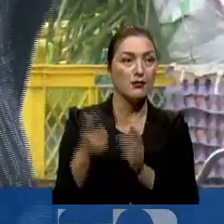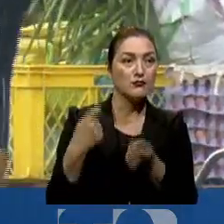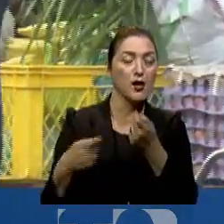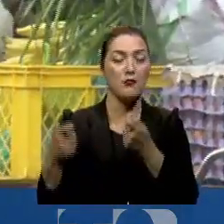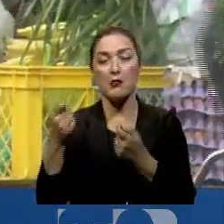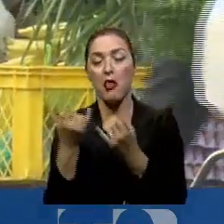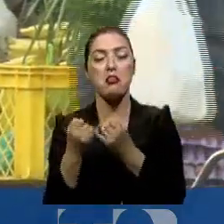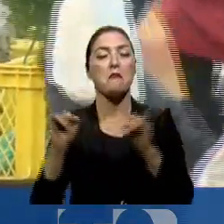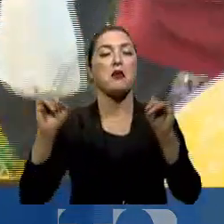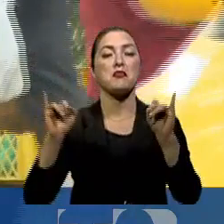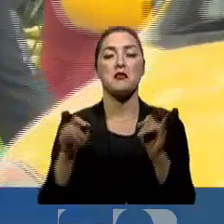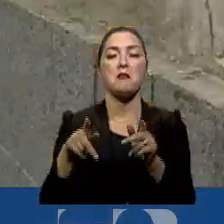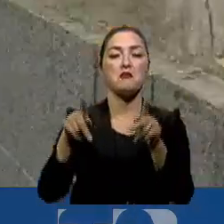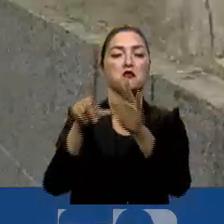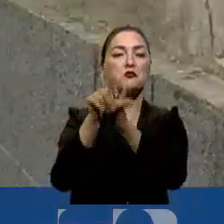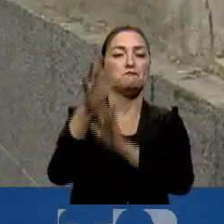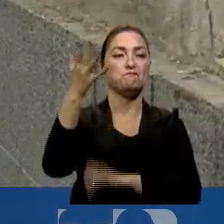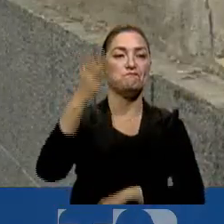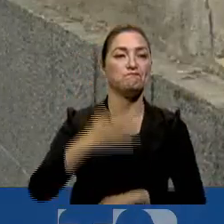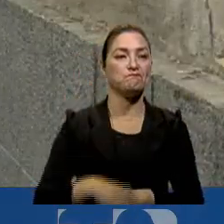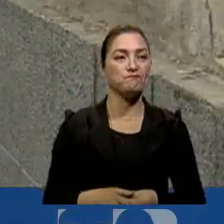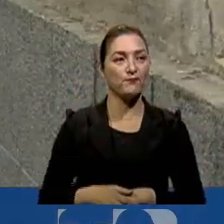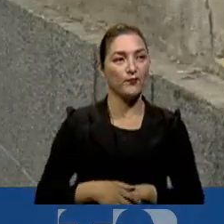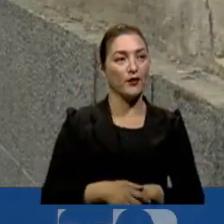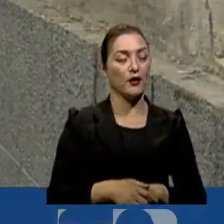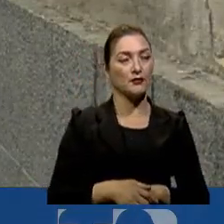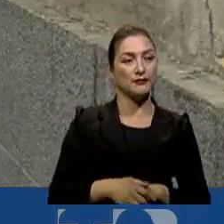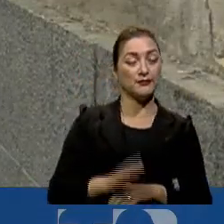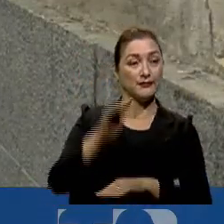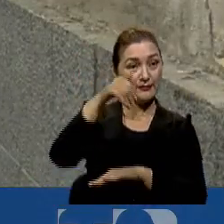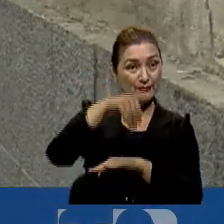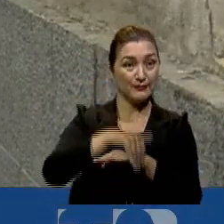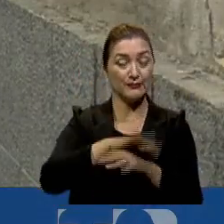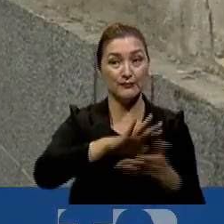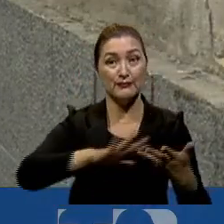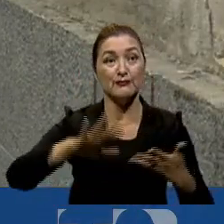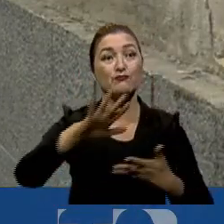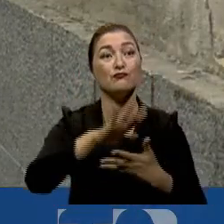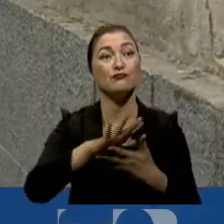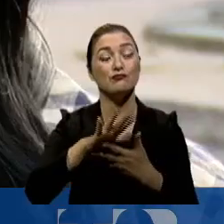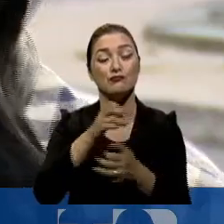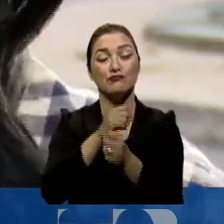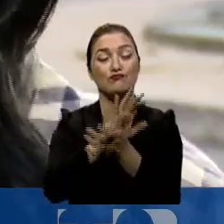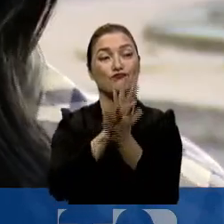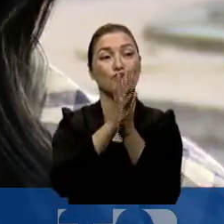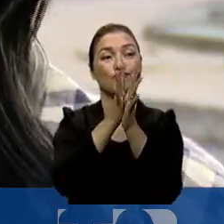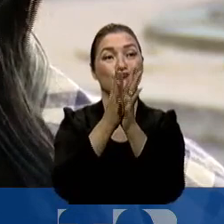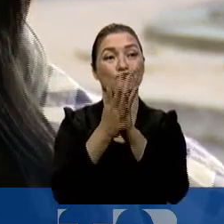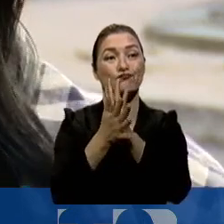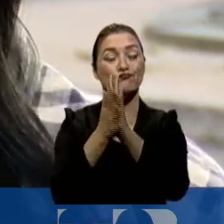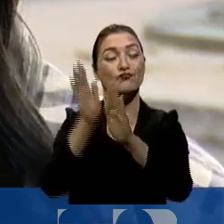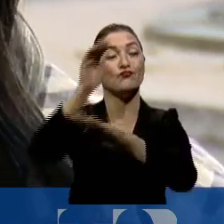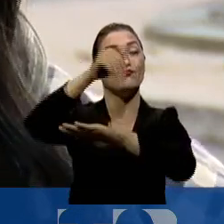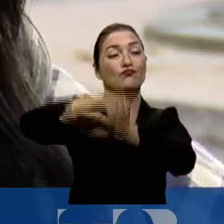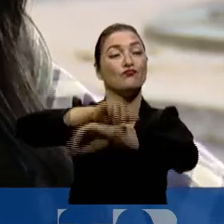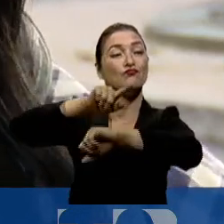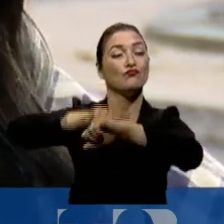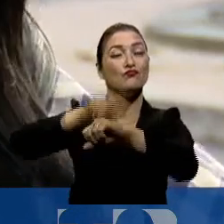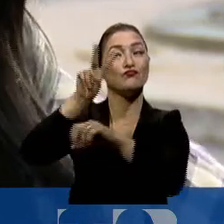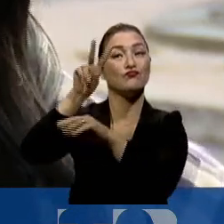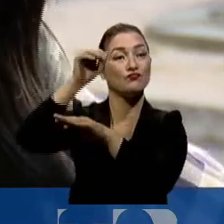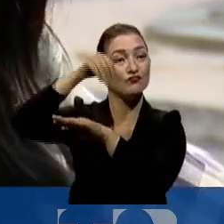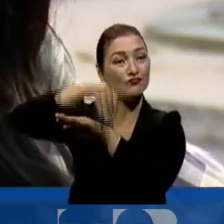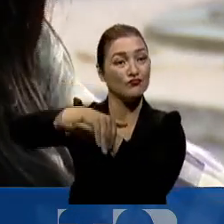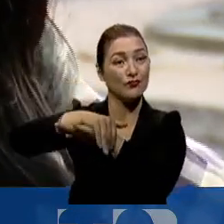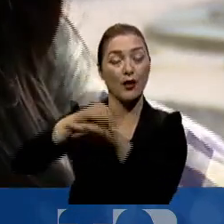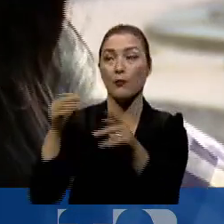ventas informales. Sin embargo, según los moradores, en la tarde inicia el caos y la inseguridad. Sí, en la tarde, a partir de las 2 de la